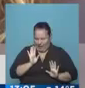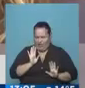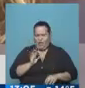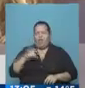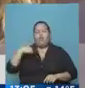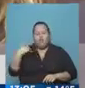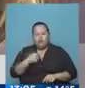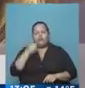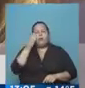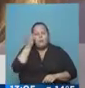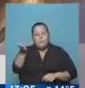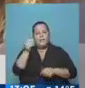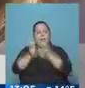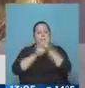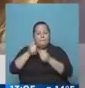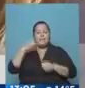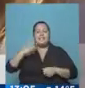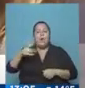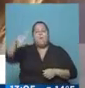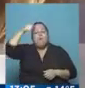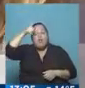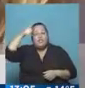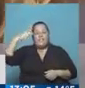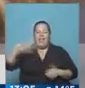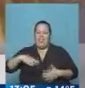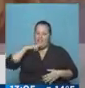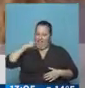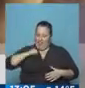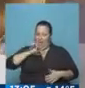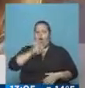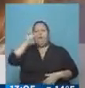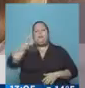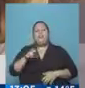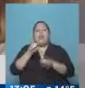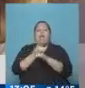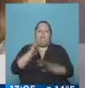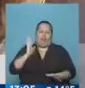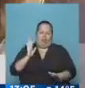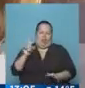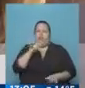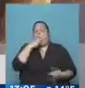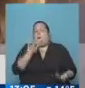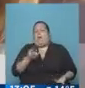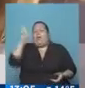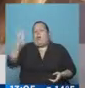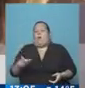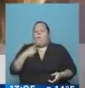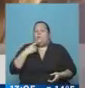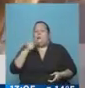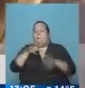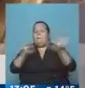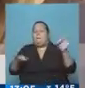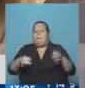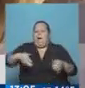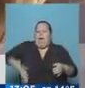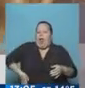nosotros hemos pedido a la empresa seguridad que sean policía generalmente o gente que esté capacitada no puede ser que con un pie tenga un palo